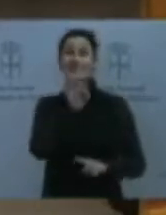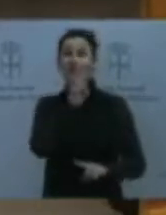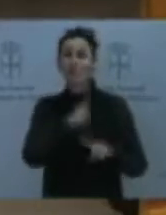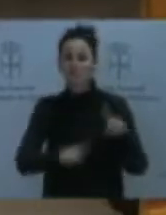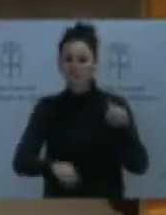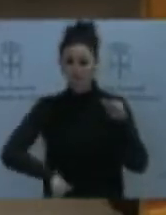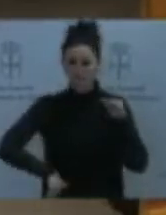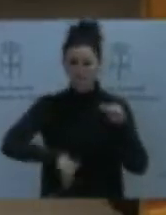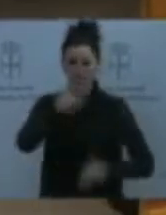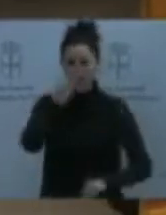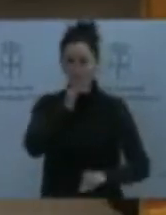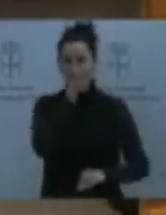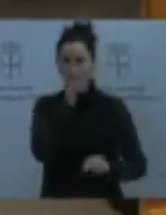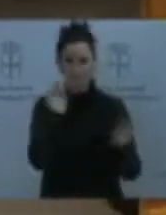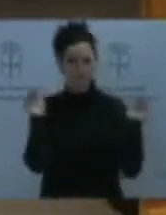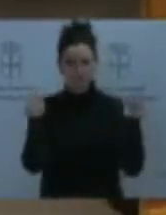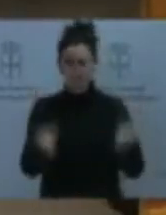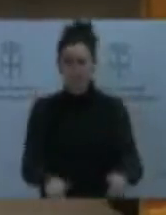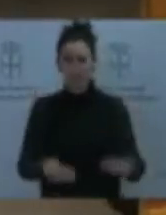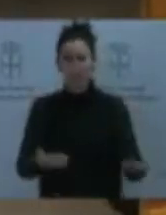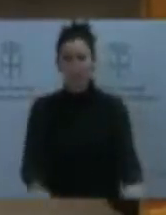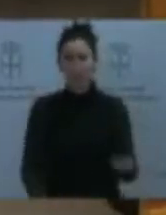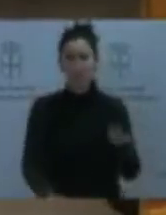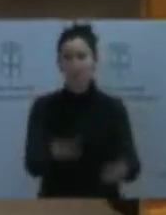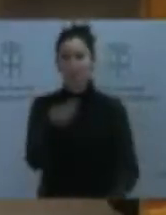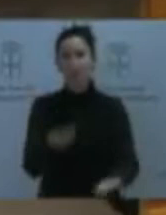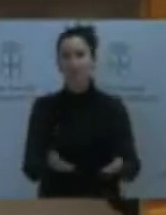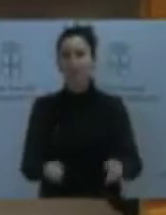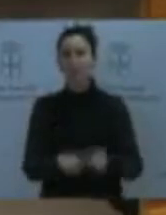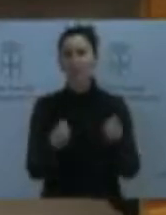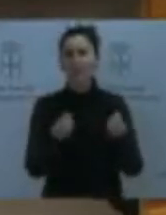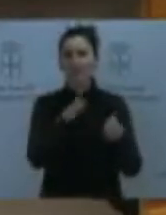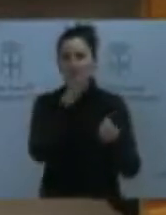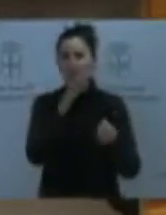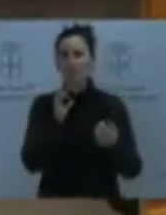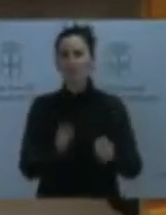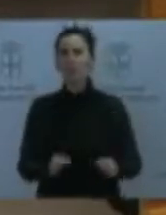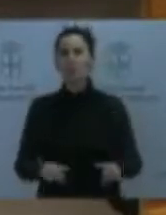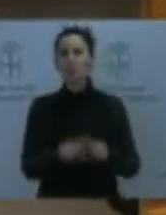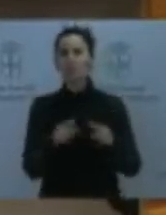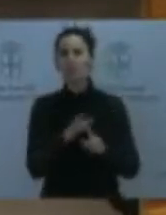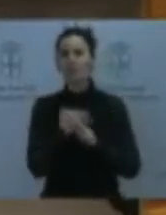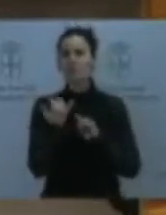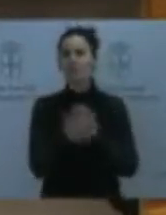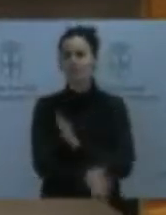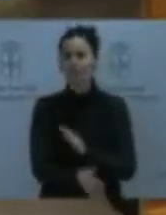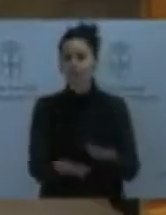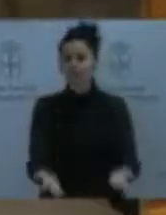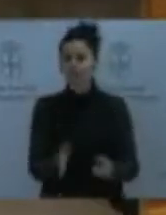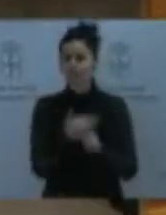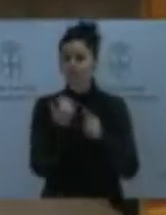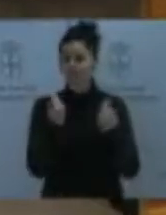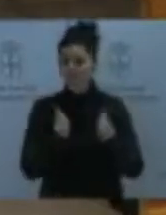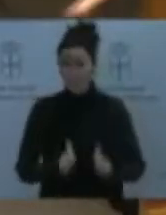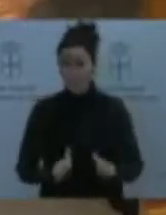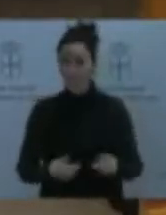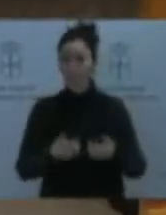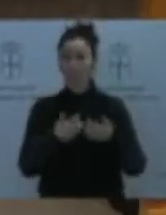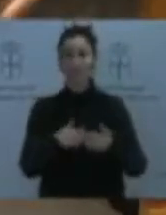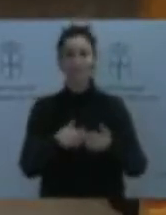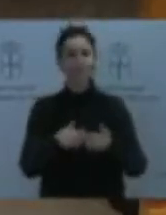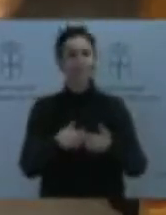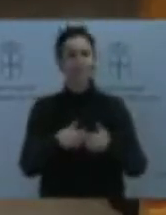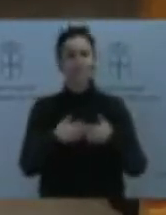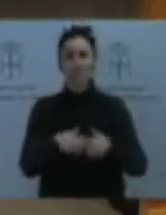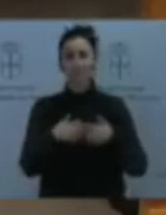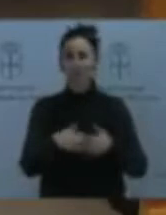explicaban las razones sociales que explicaban esa situación, ¿no? Lo pudo padecer aquel industrial que trató de trasladar completamente su fábrica